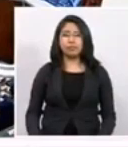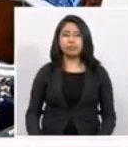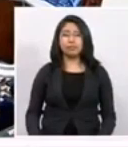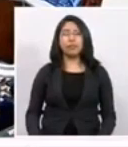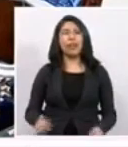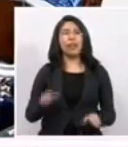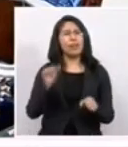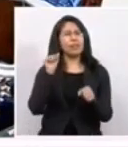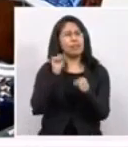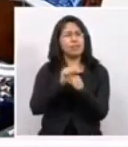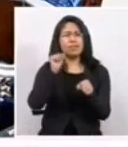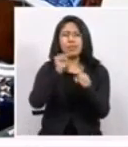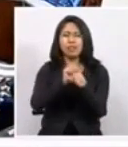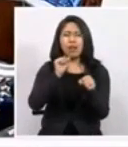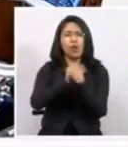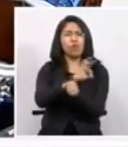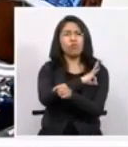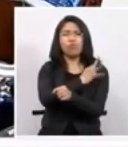Trabajaremos incansablemente